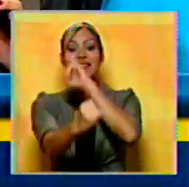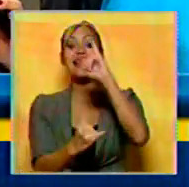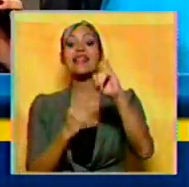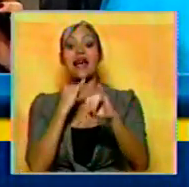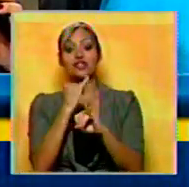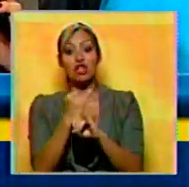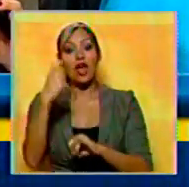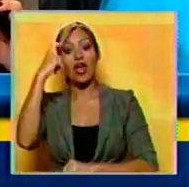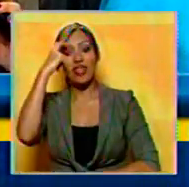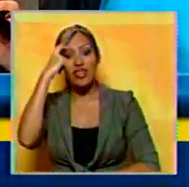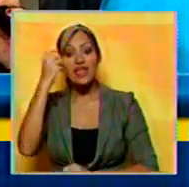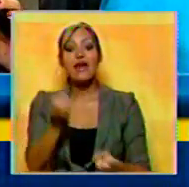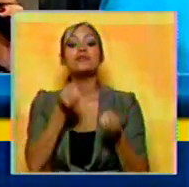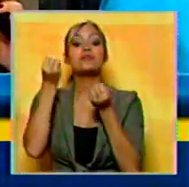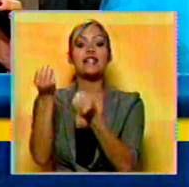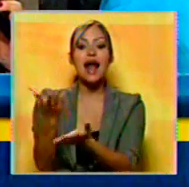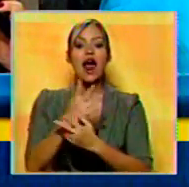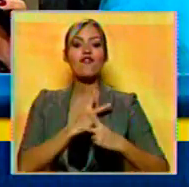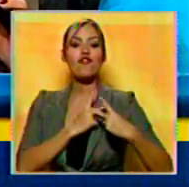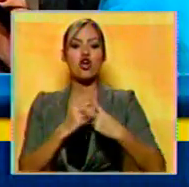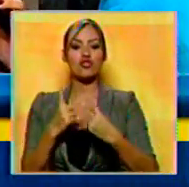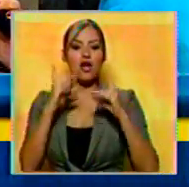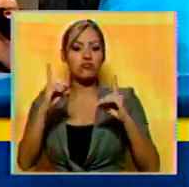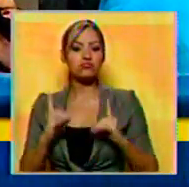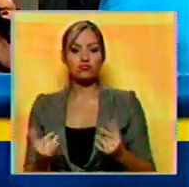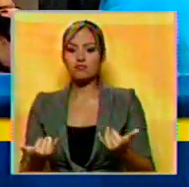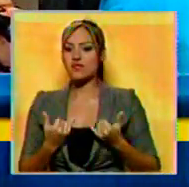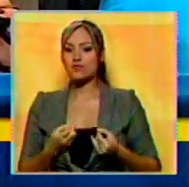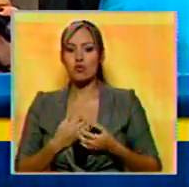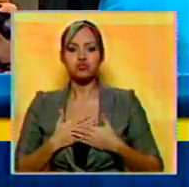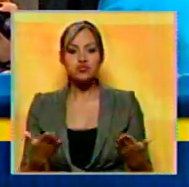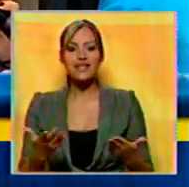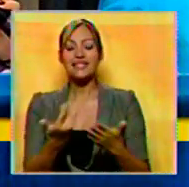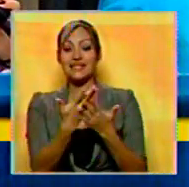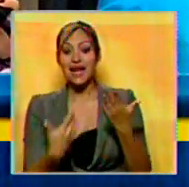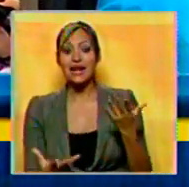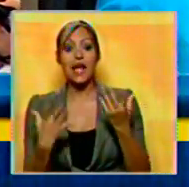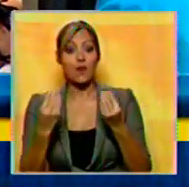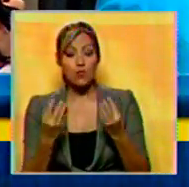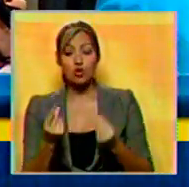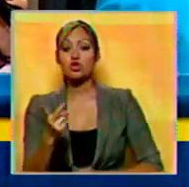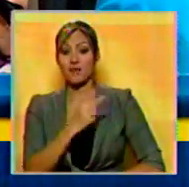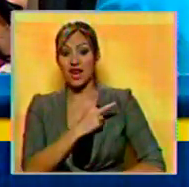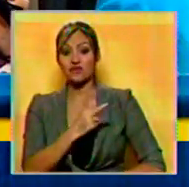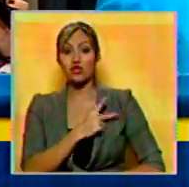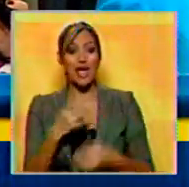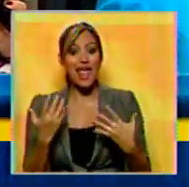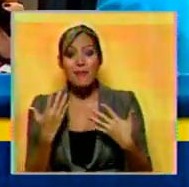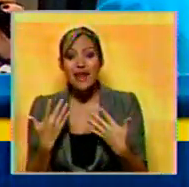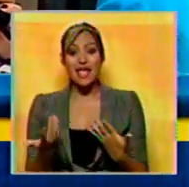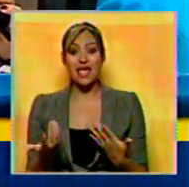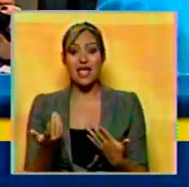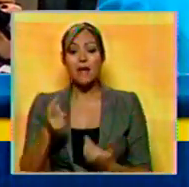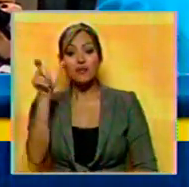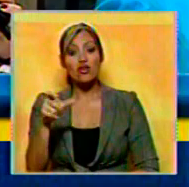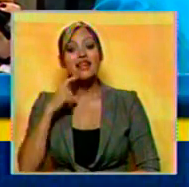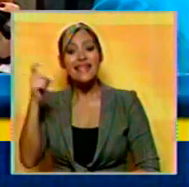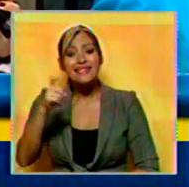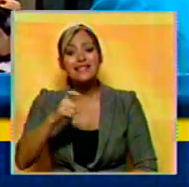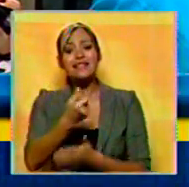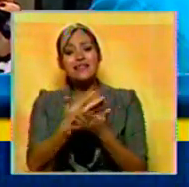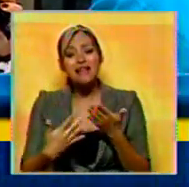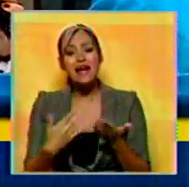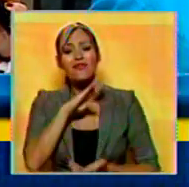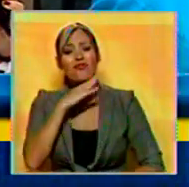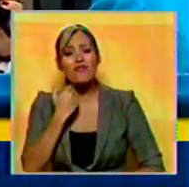internacional el Día del Donante Voluntario. Recibimos tantos casos a través de Noticiero Venevisión Contigo de emergencias, de pacientes que necesitan de nuestra